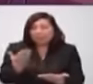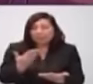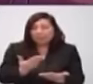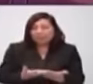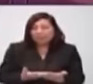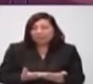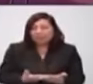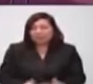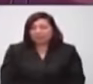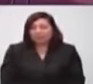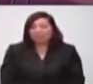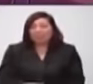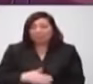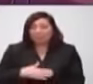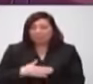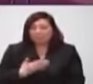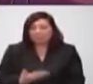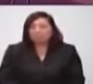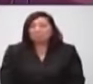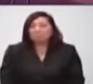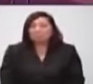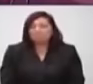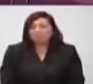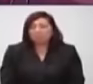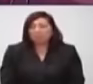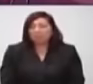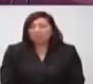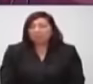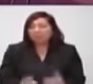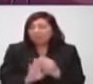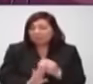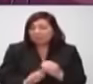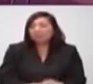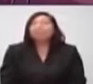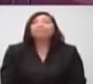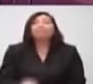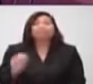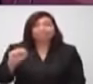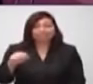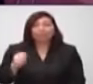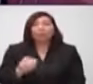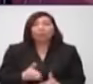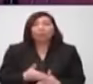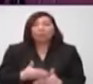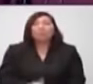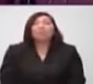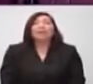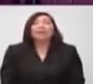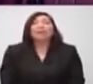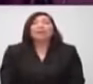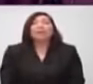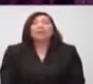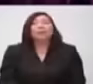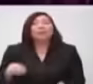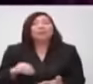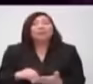concesionarios puedan... digamos, respaldarse financieramente? Efectivamente, como parte de la